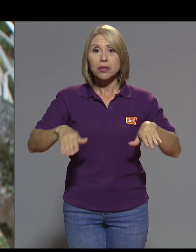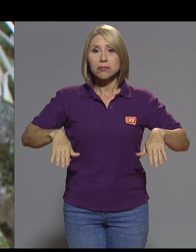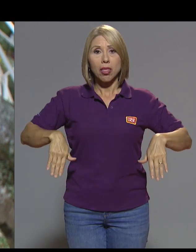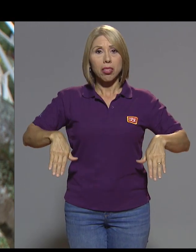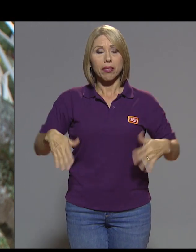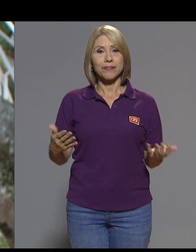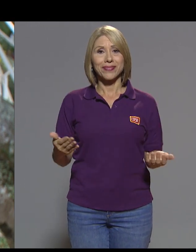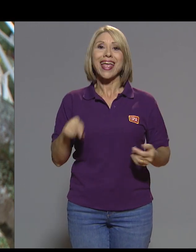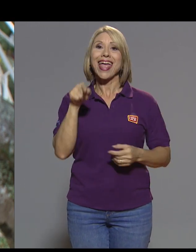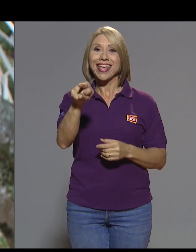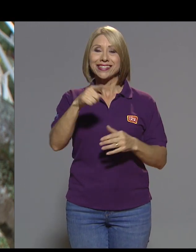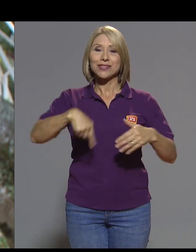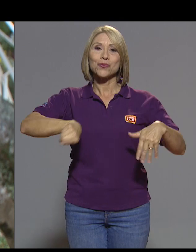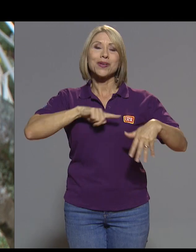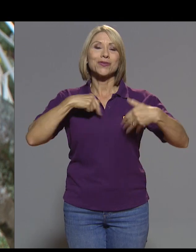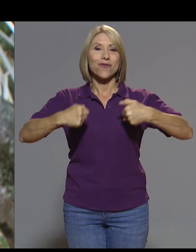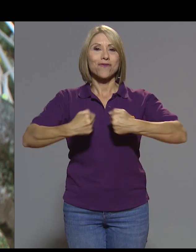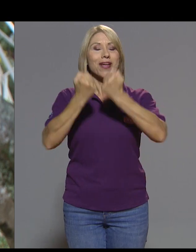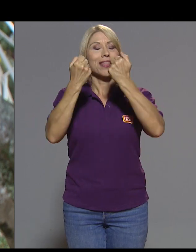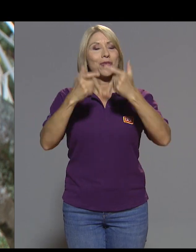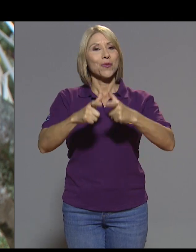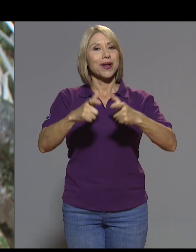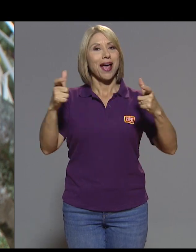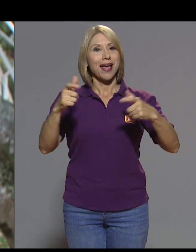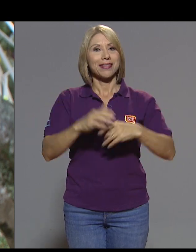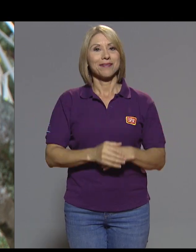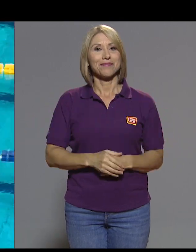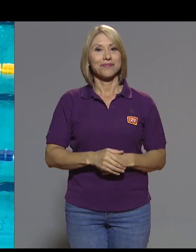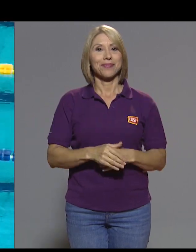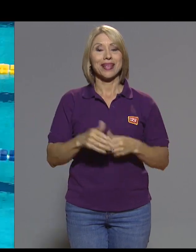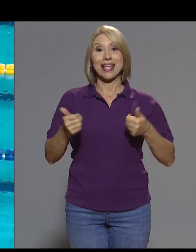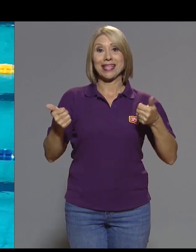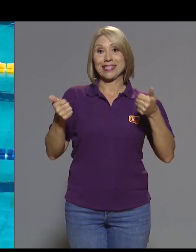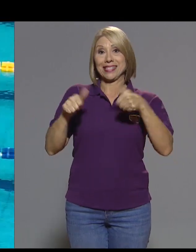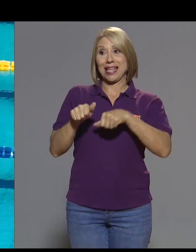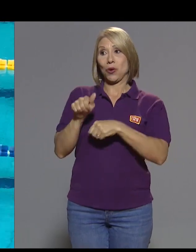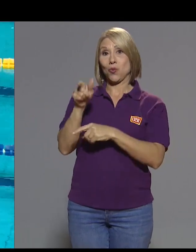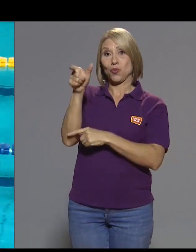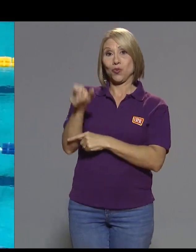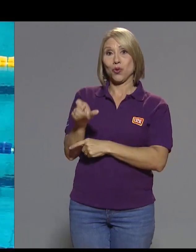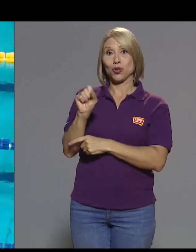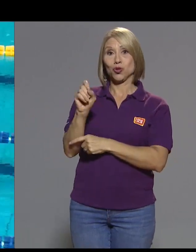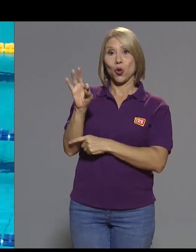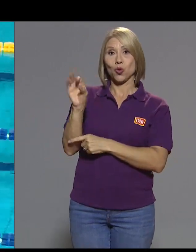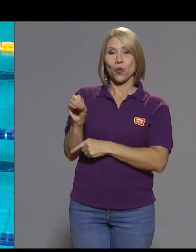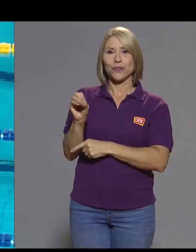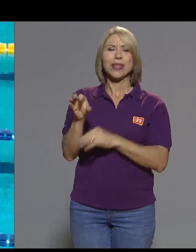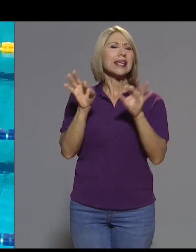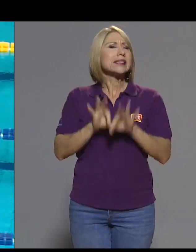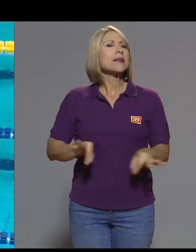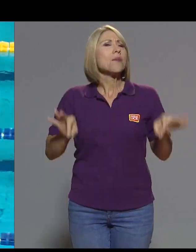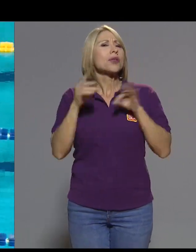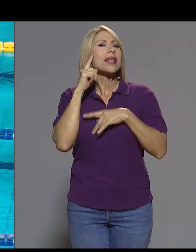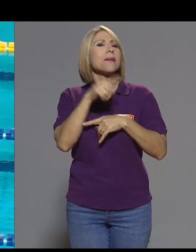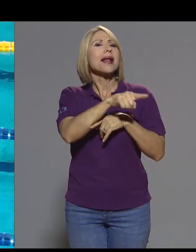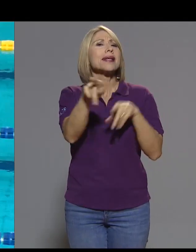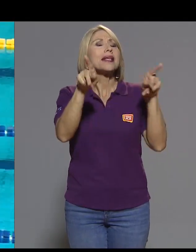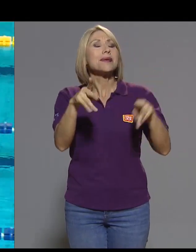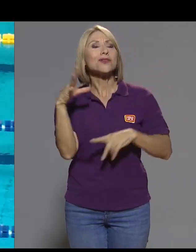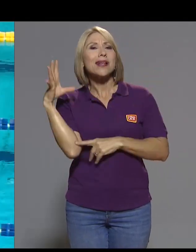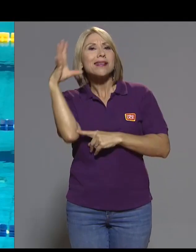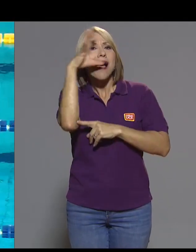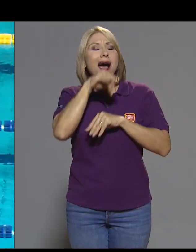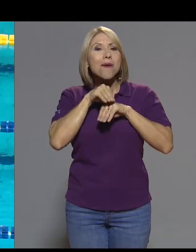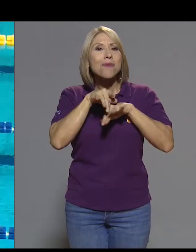practica ningún deporte o sea ese es nuestro reto creo grande según soto la clave para llegar a toda esa